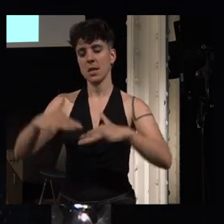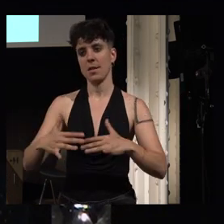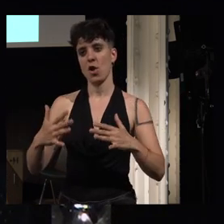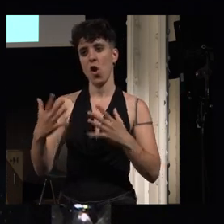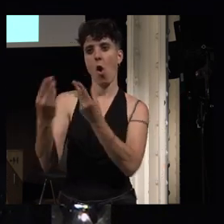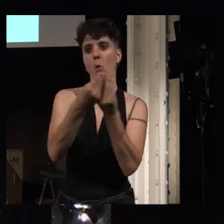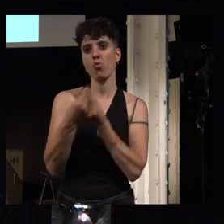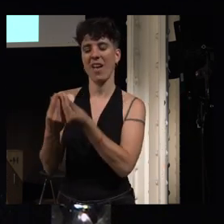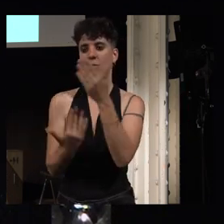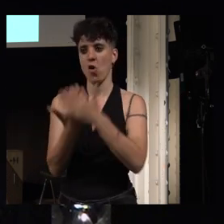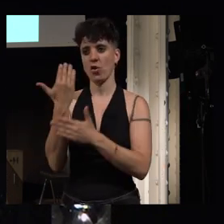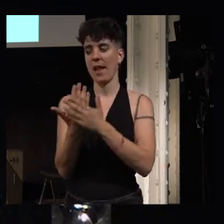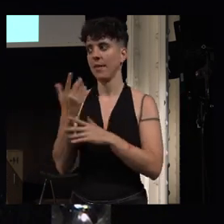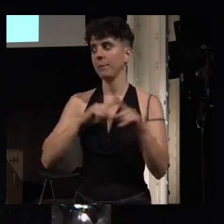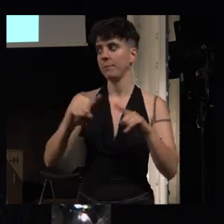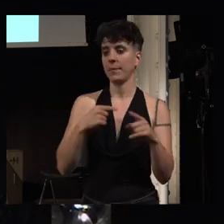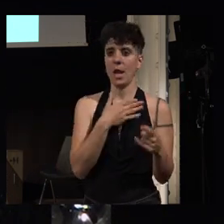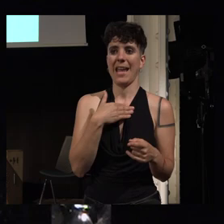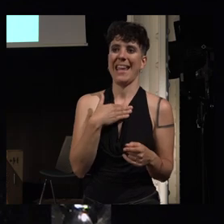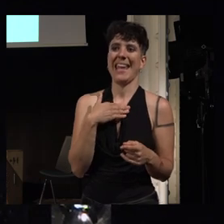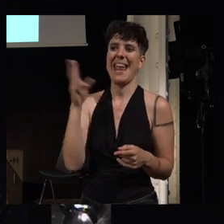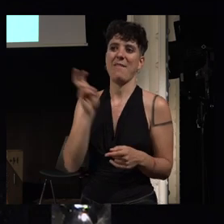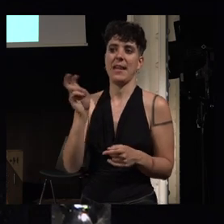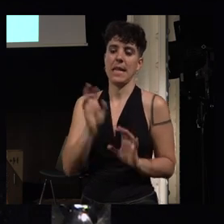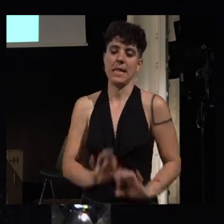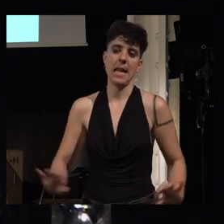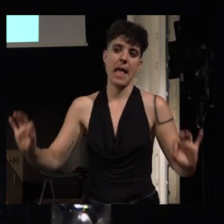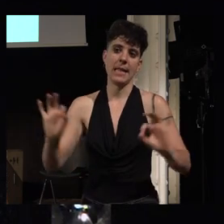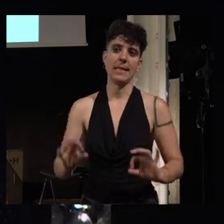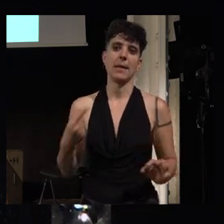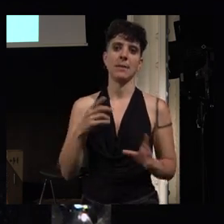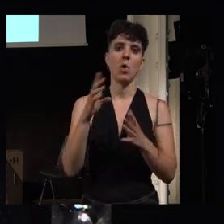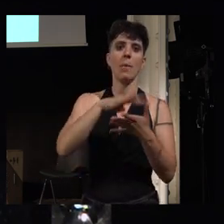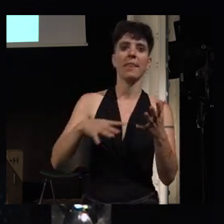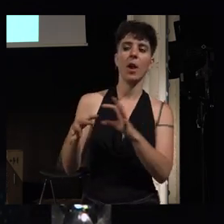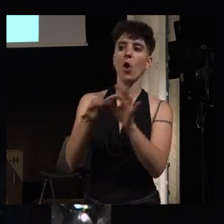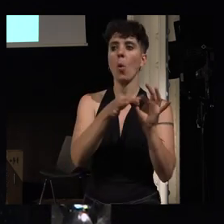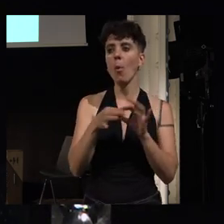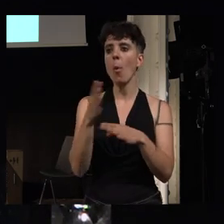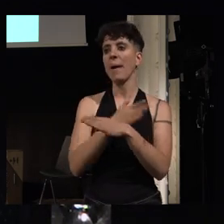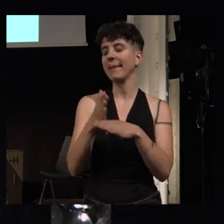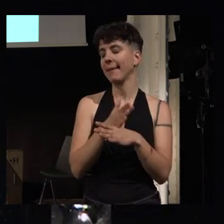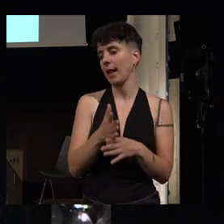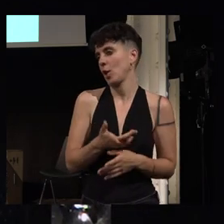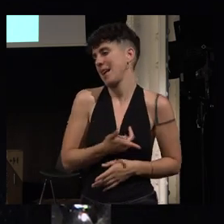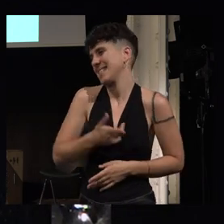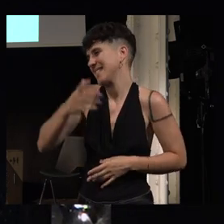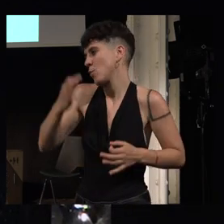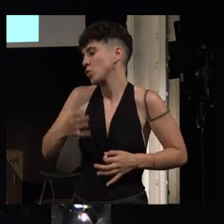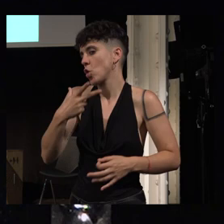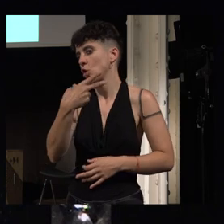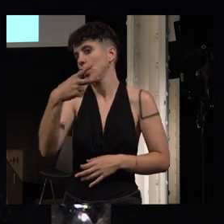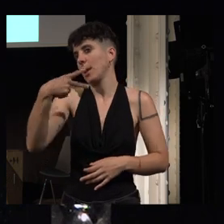nos pusimos a hacer esta movida pensé, bueno, no va a querer venir nadie. Nadie, porque esto va a ser un cumus, un partido, ya estás vendido, no va a querer venir nadie. Y estoy